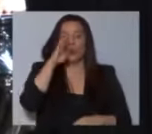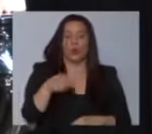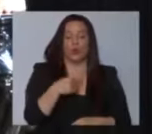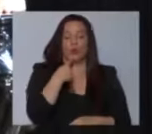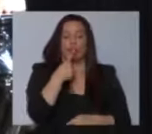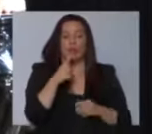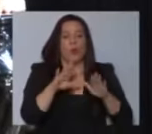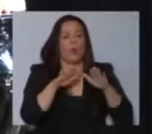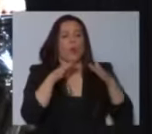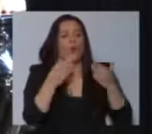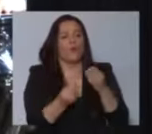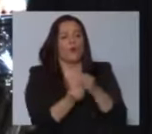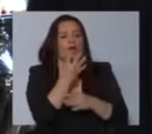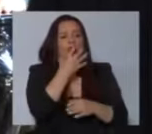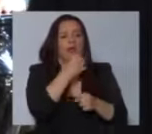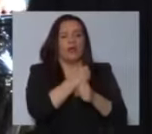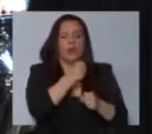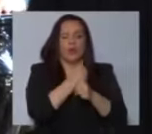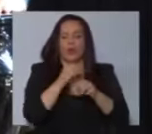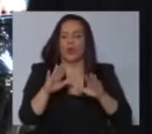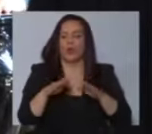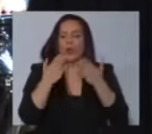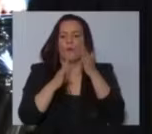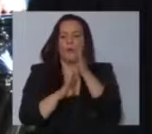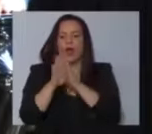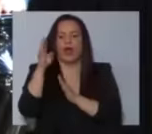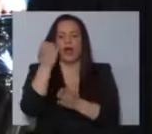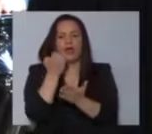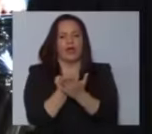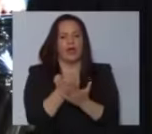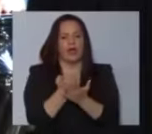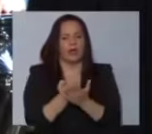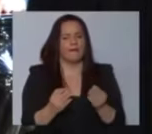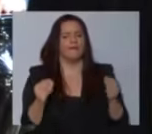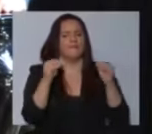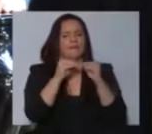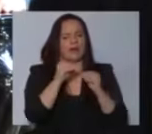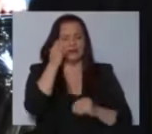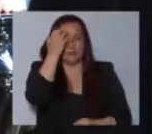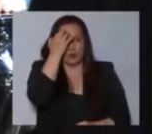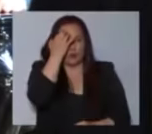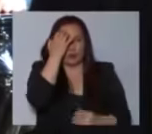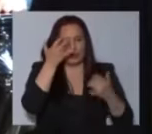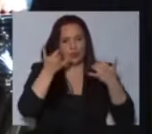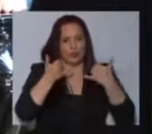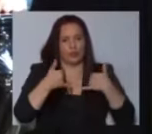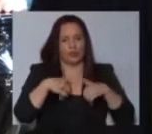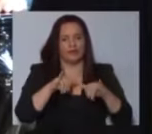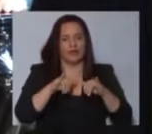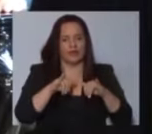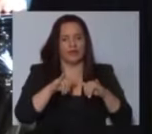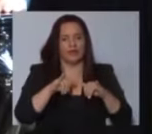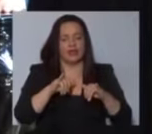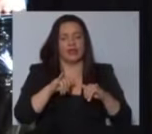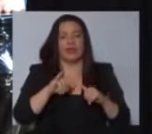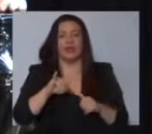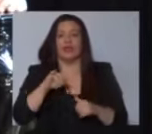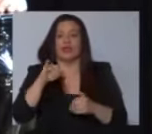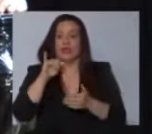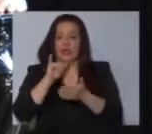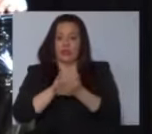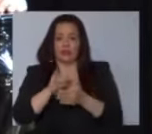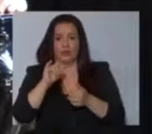generar empleo y cómo reactivar la economía. Es más preocupante todavía. En estos primeros 2 años